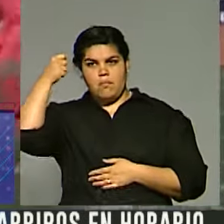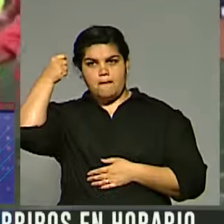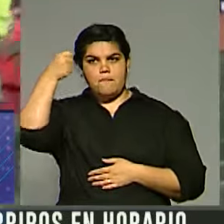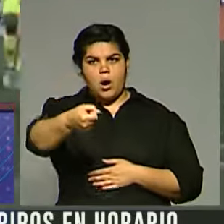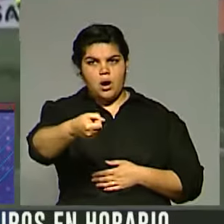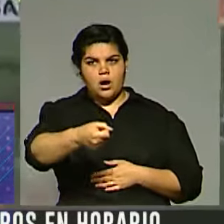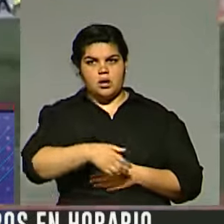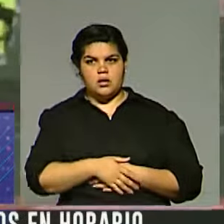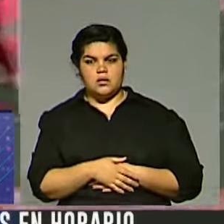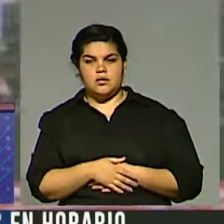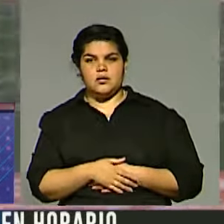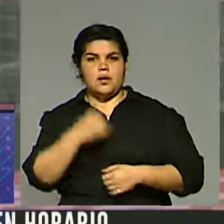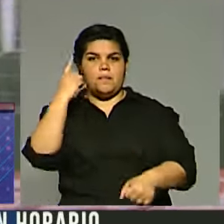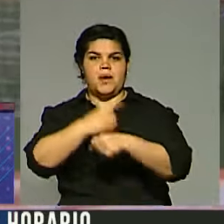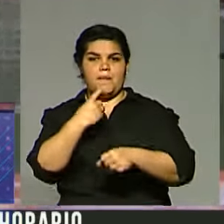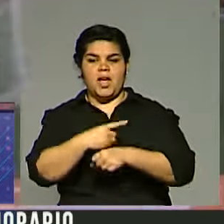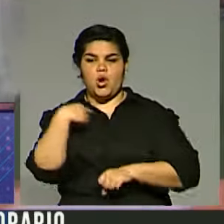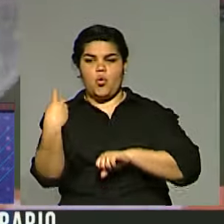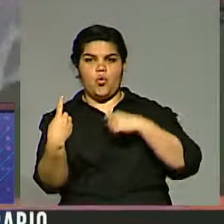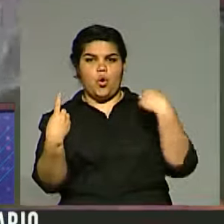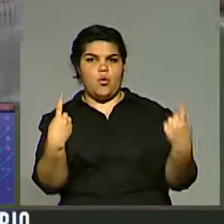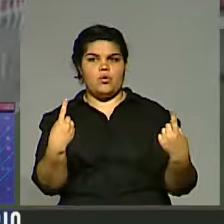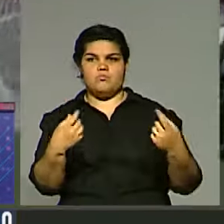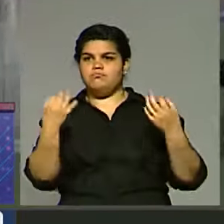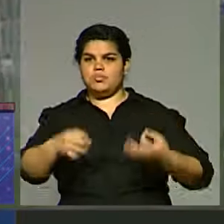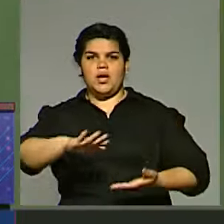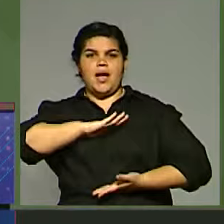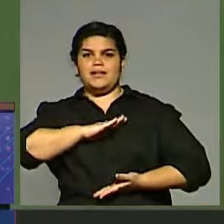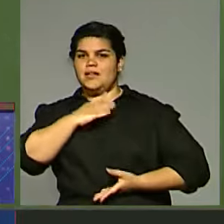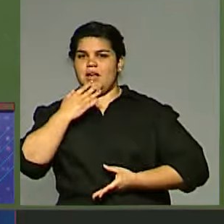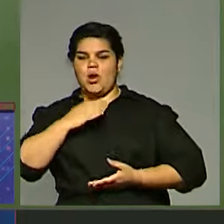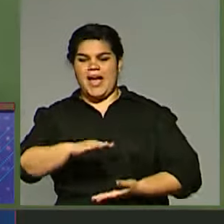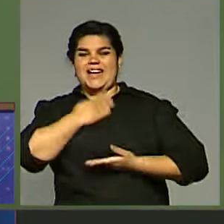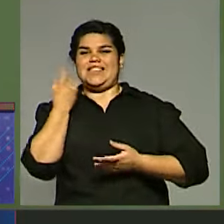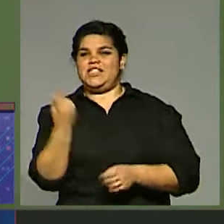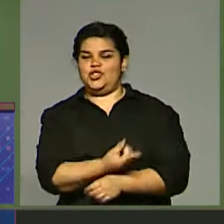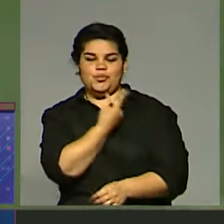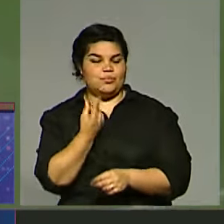el primero. 1-1, nada que hacer para el arquero, le cabeza muy cerca dentro del área chica.